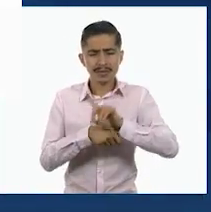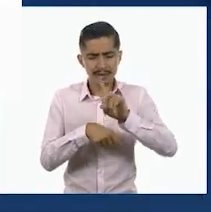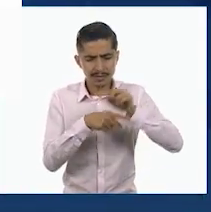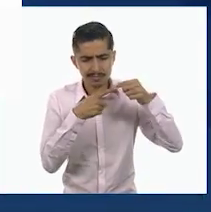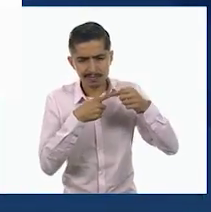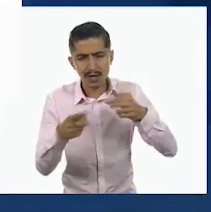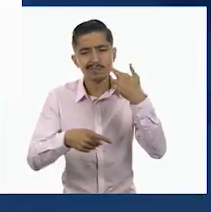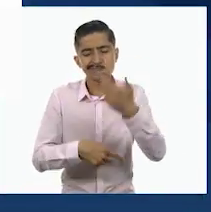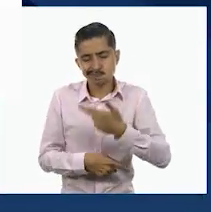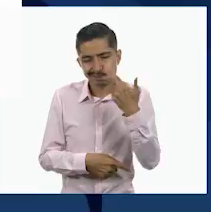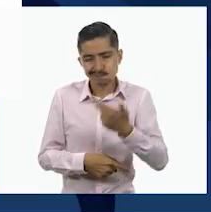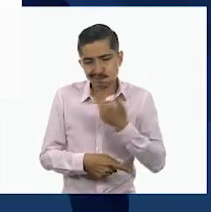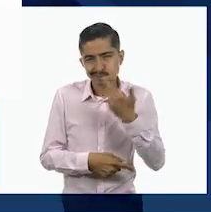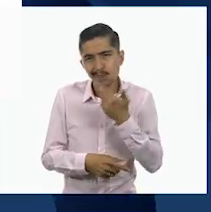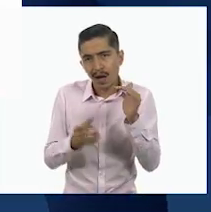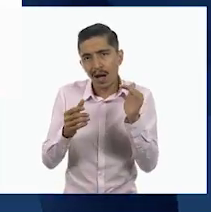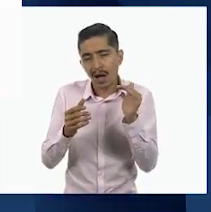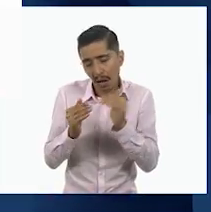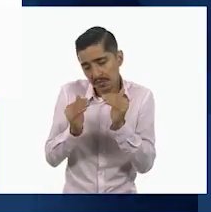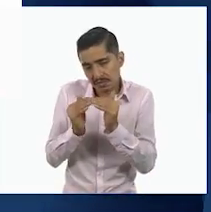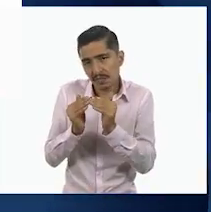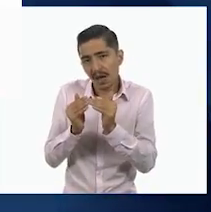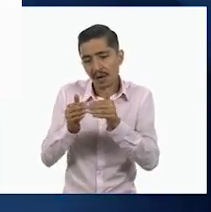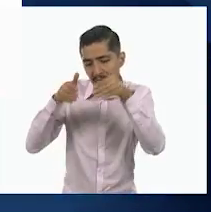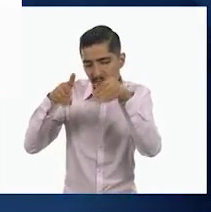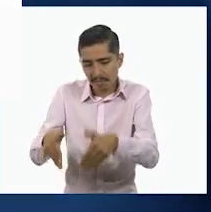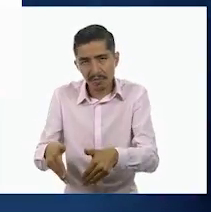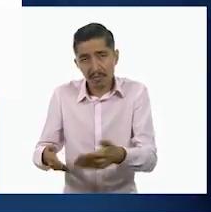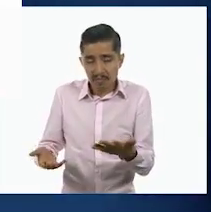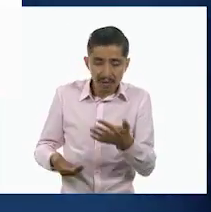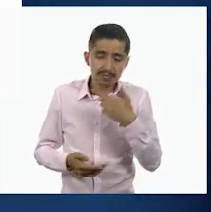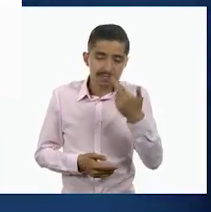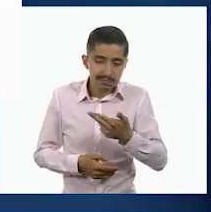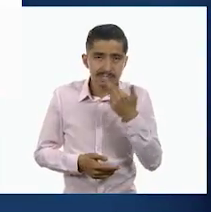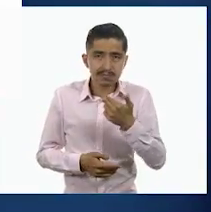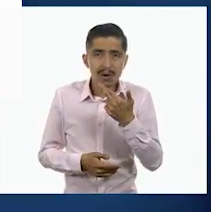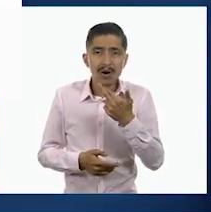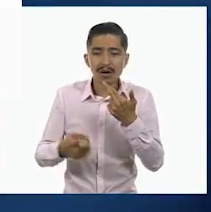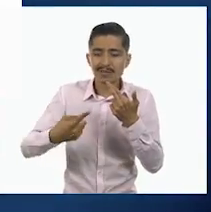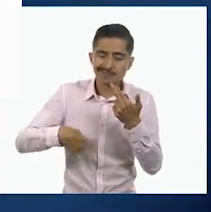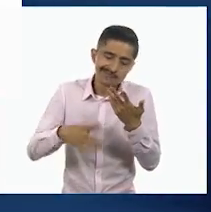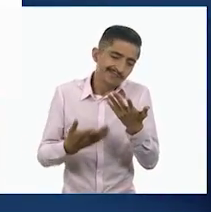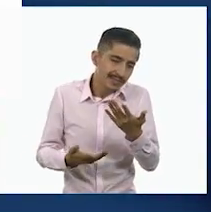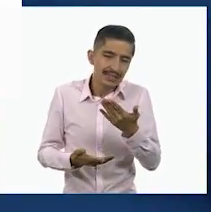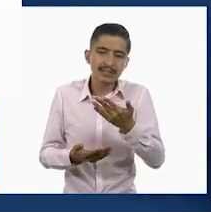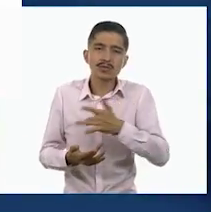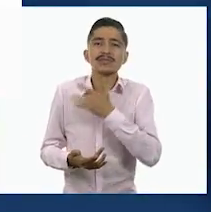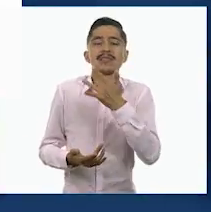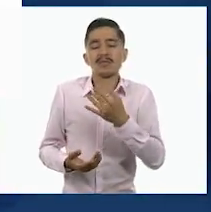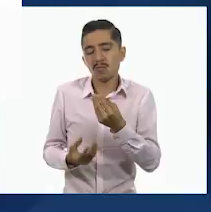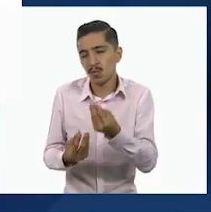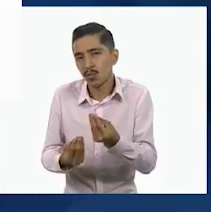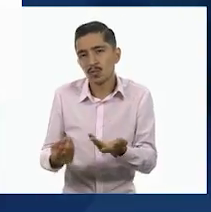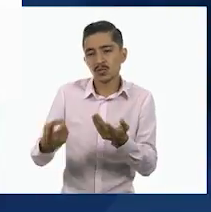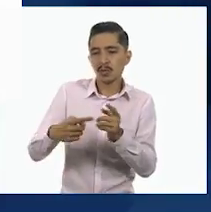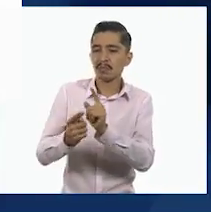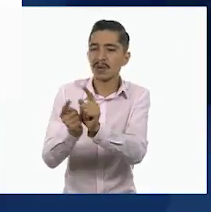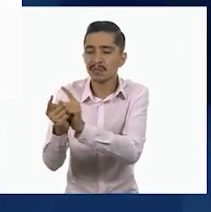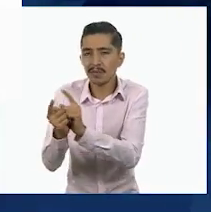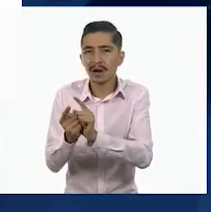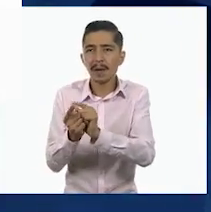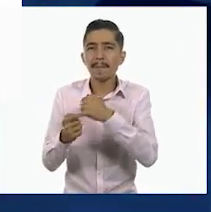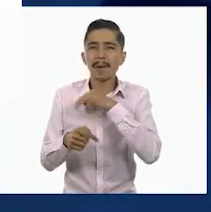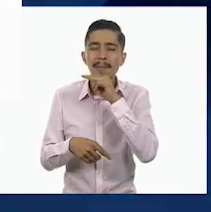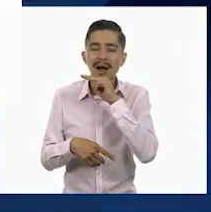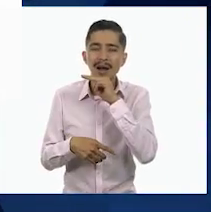se reza en casa ante una fingida tumba de arena y los deudos reciben el pésame de sus amistades, mi madre vivió